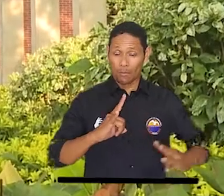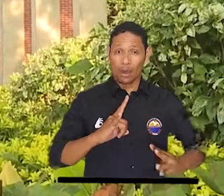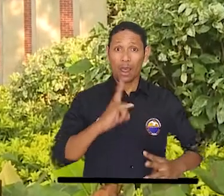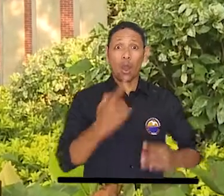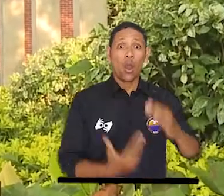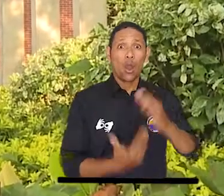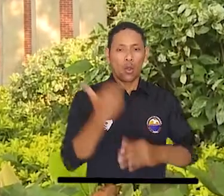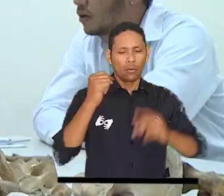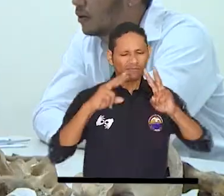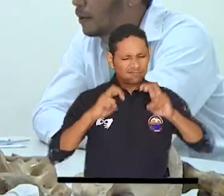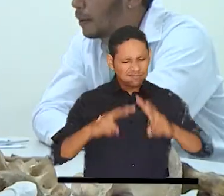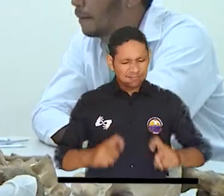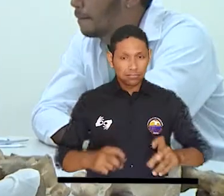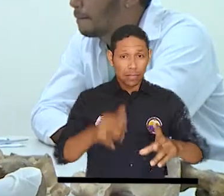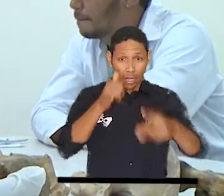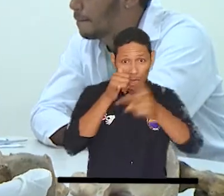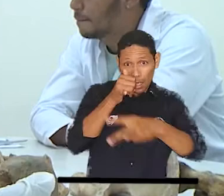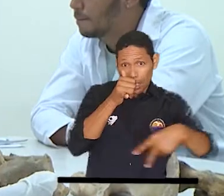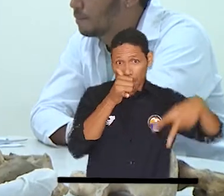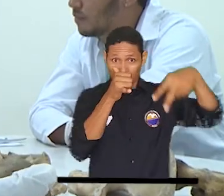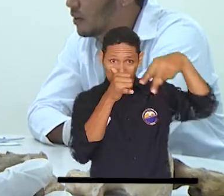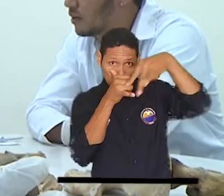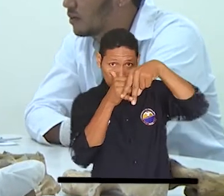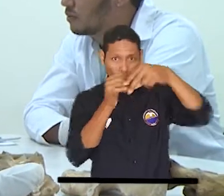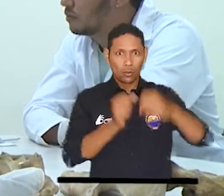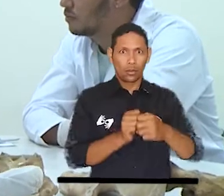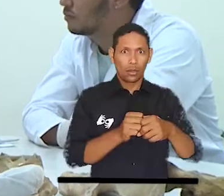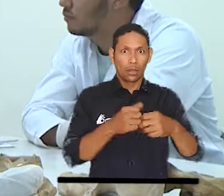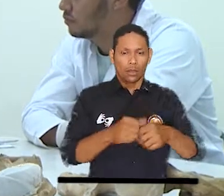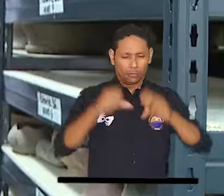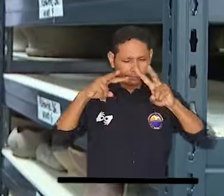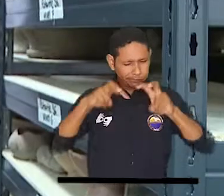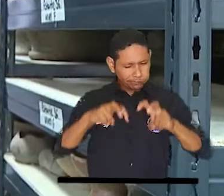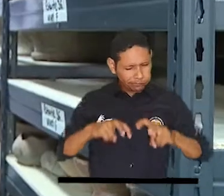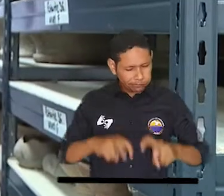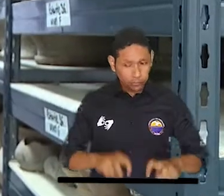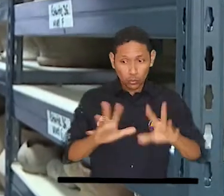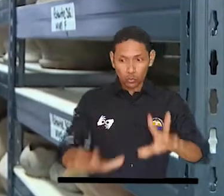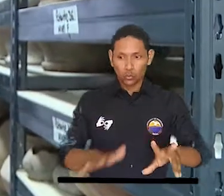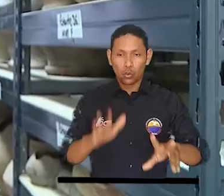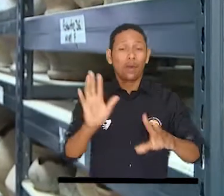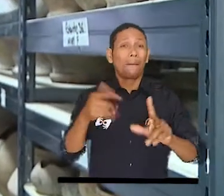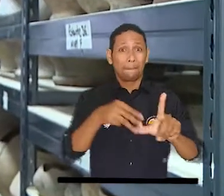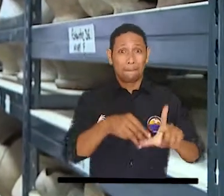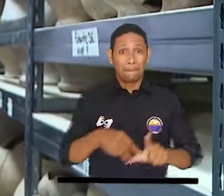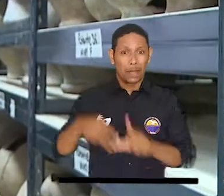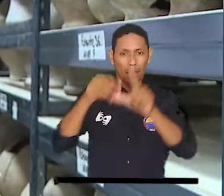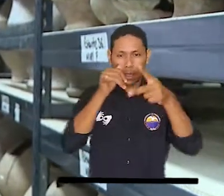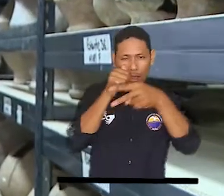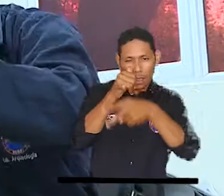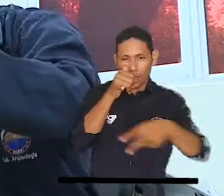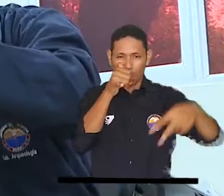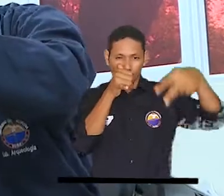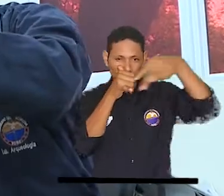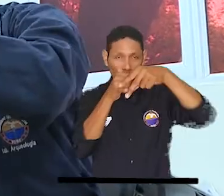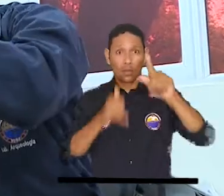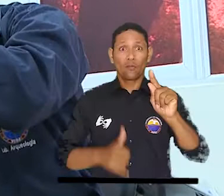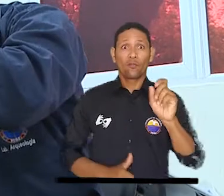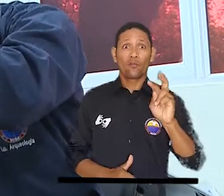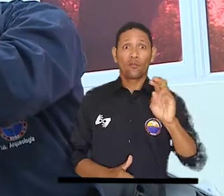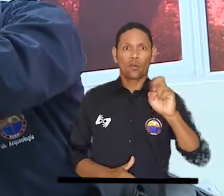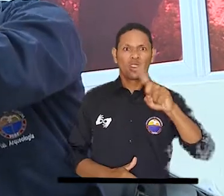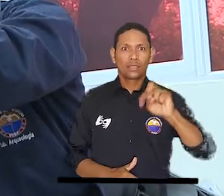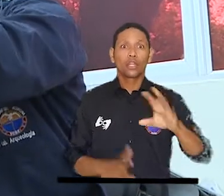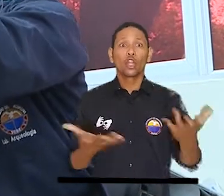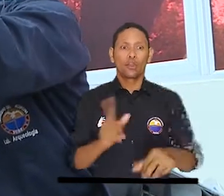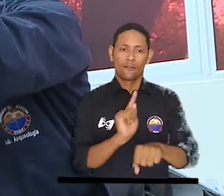nuestra alma mater ofrece el estudio de la antropología forense como una de las líneas que hacen parte de la maestría en antropología que se lidera desde la